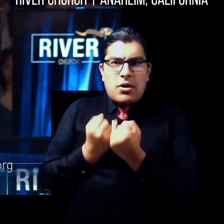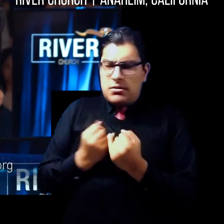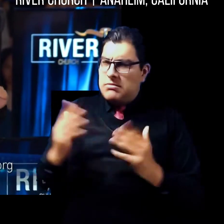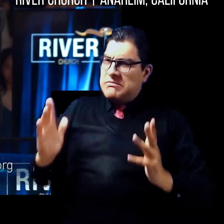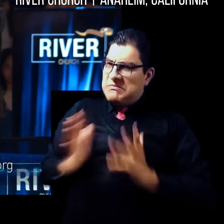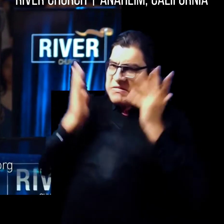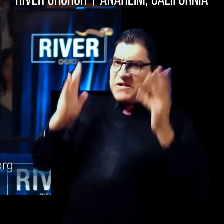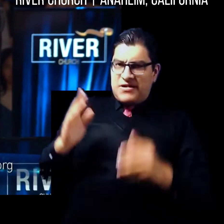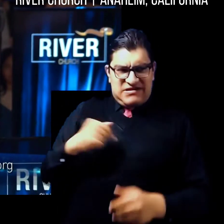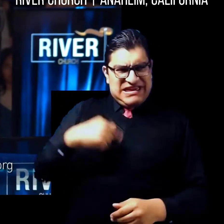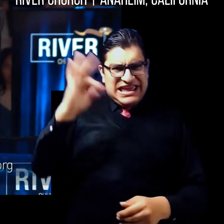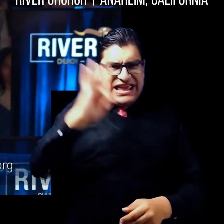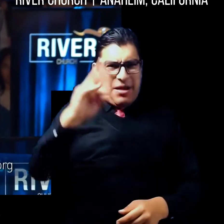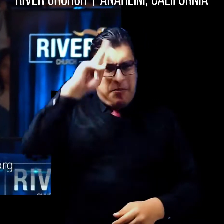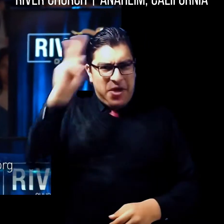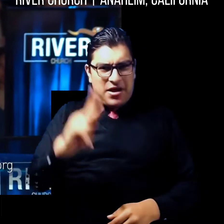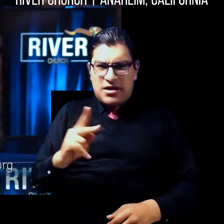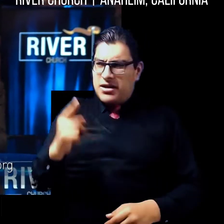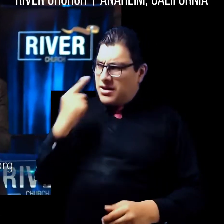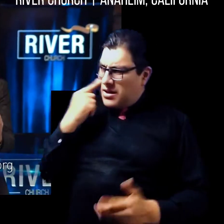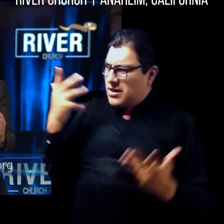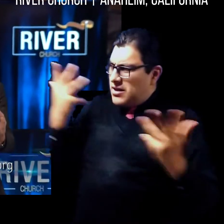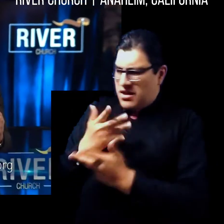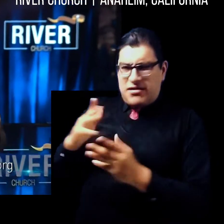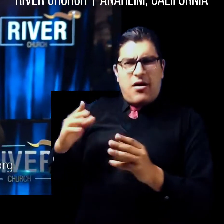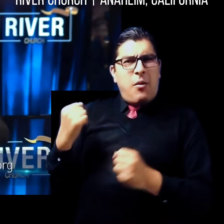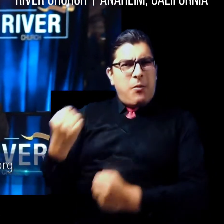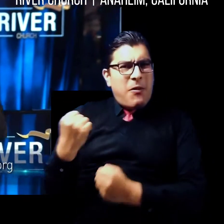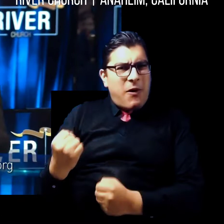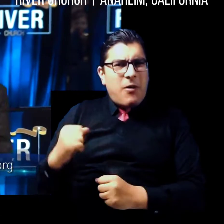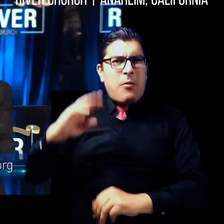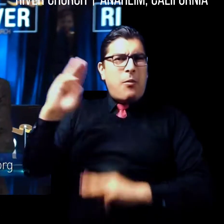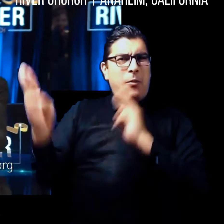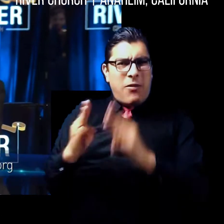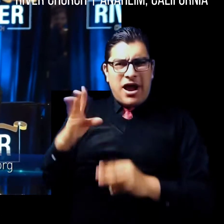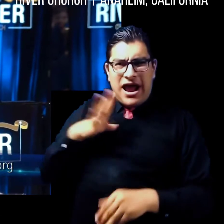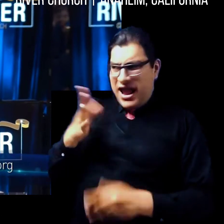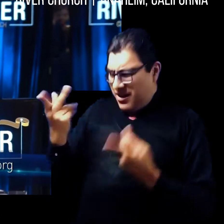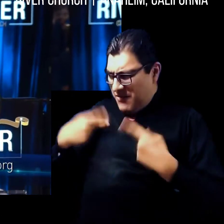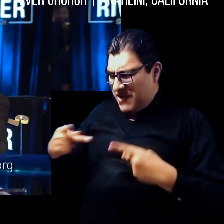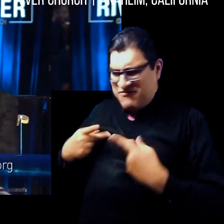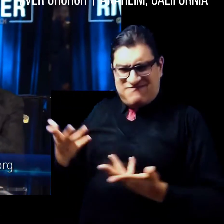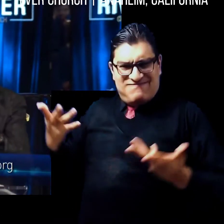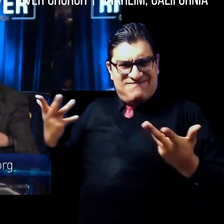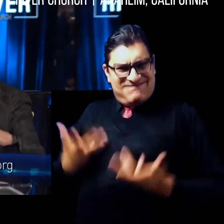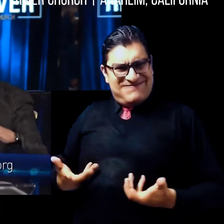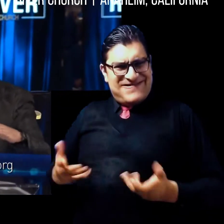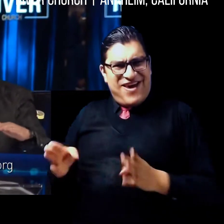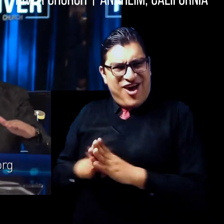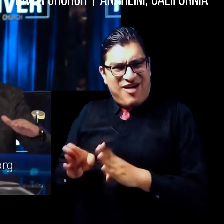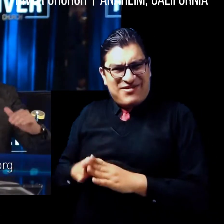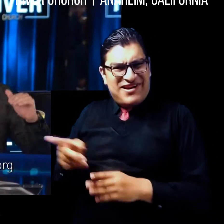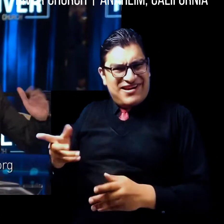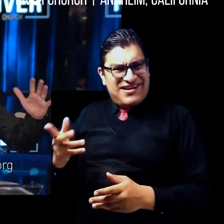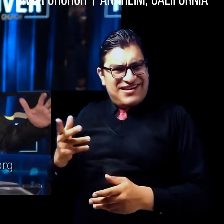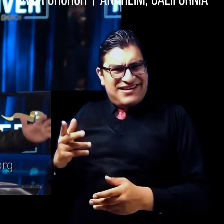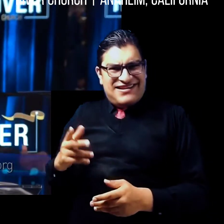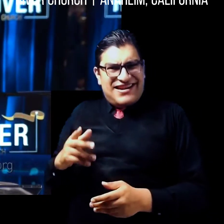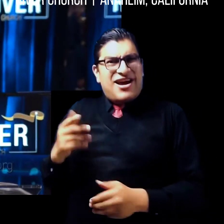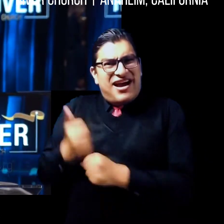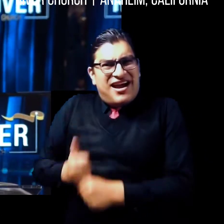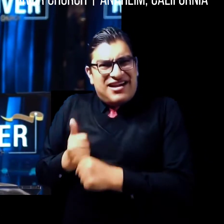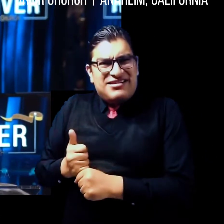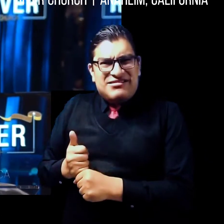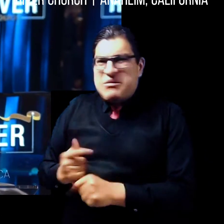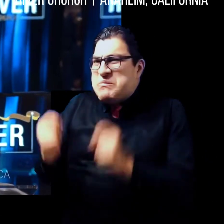por alguna razón él piensa, ¿qué poder hay en el cosmos? Que este tipo, que no tiene razón para estar feliz, no deja